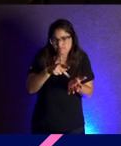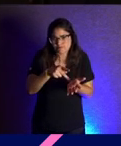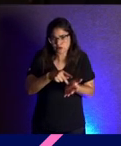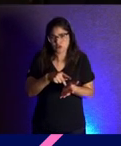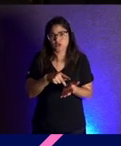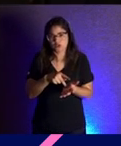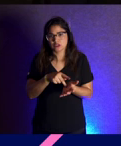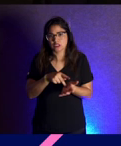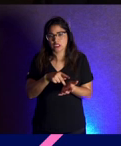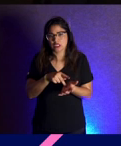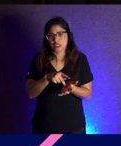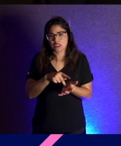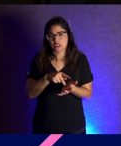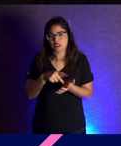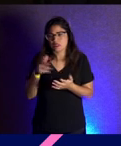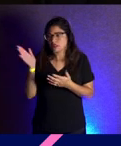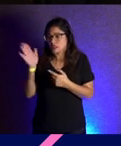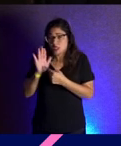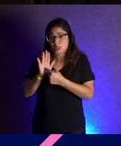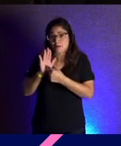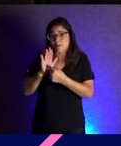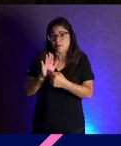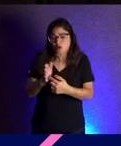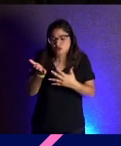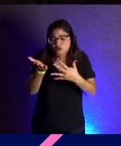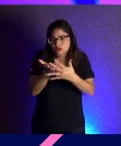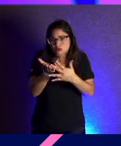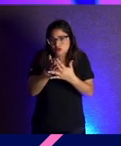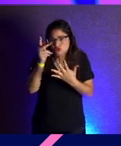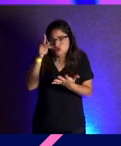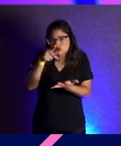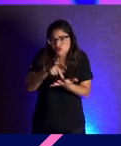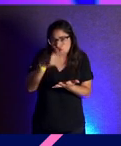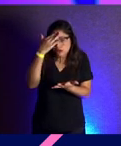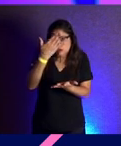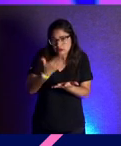de intervalo de confianza, como en el sentido clásico.